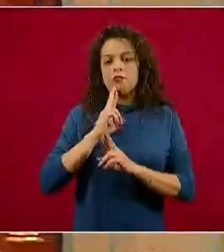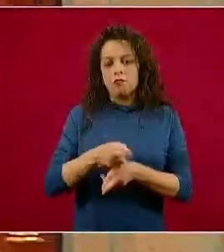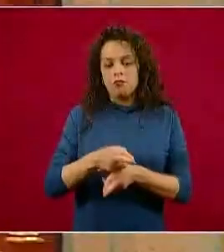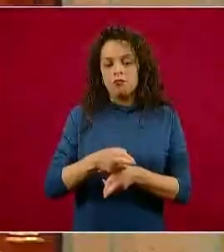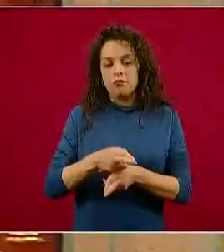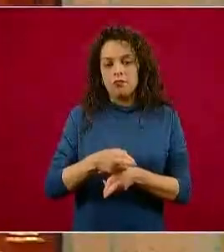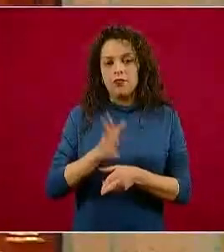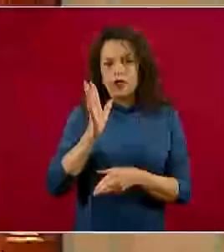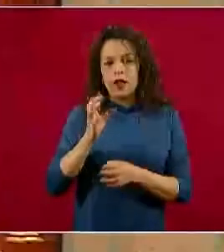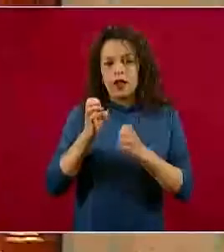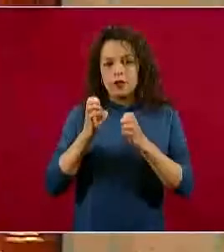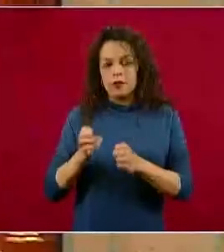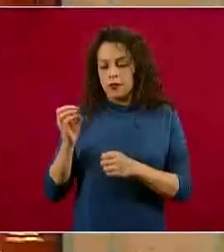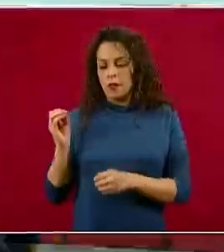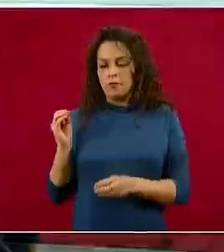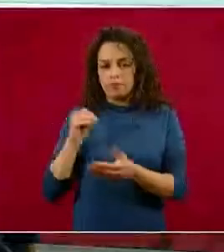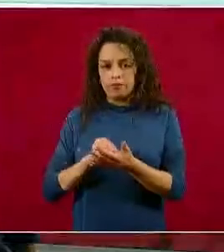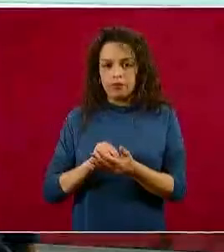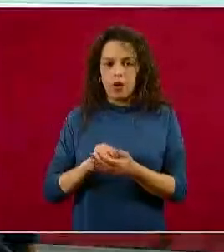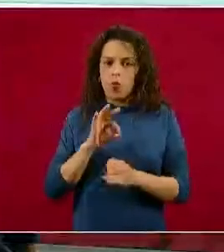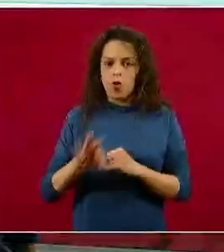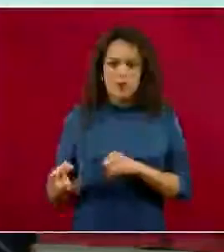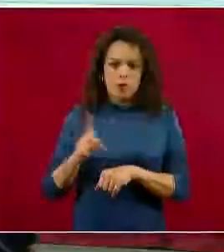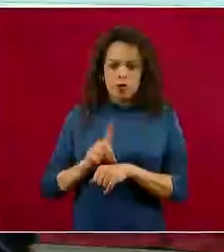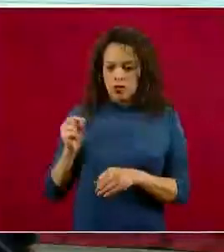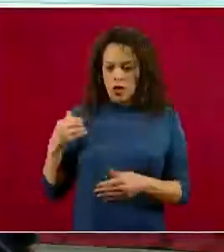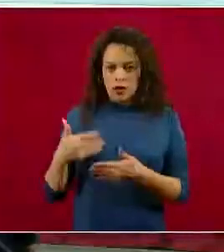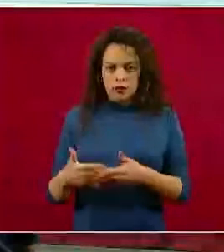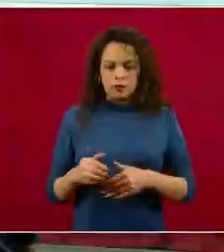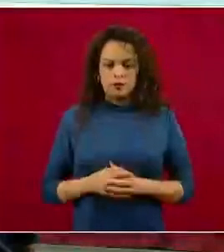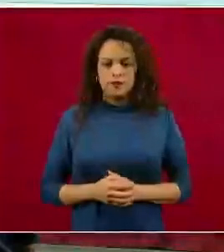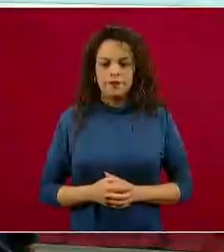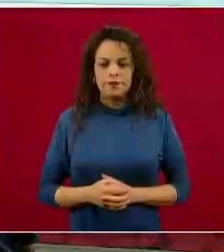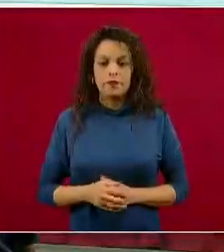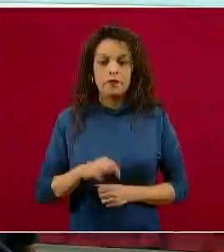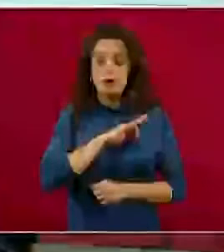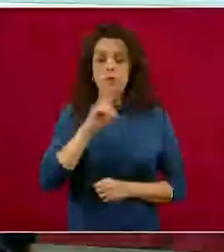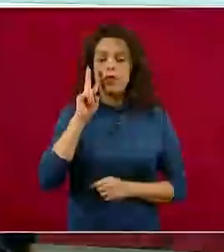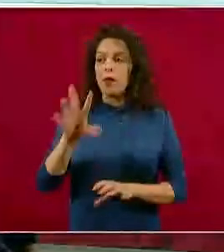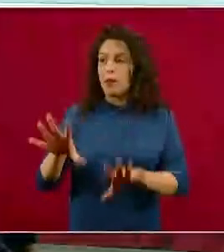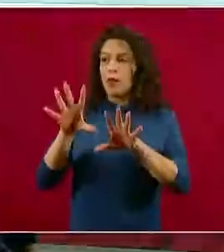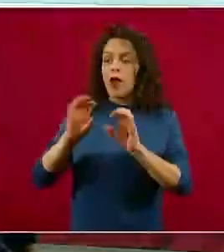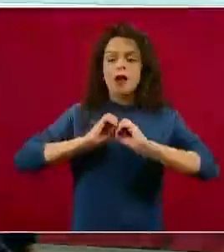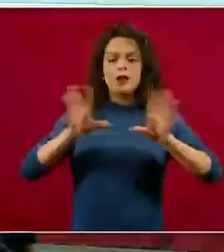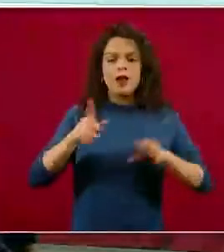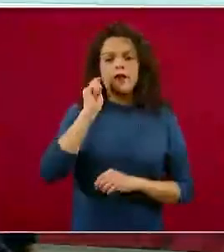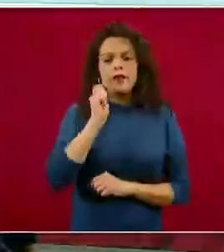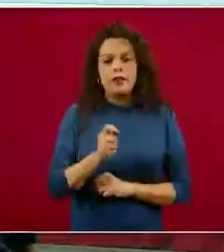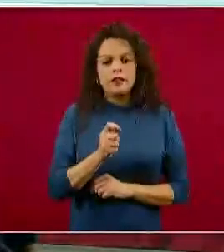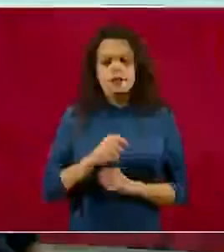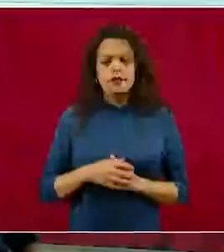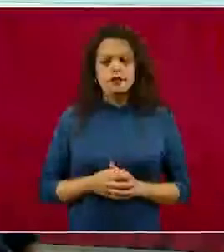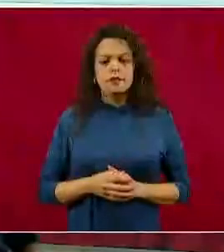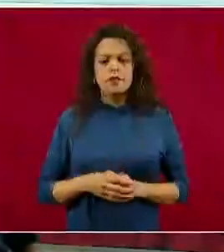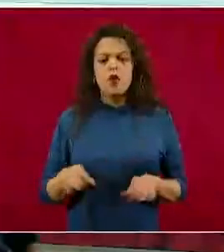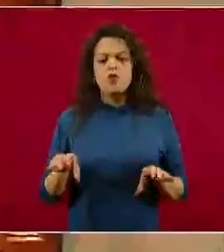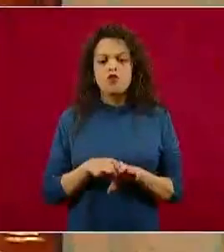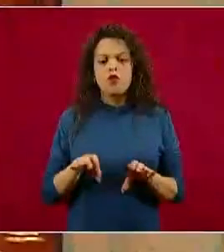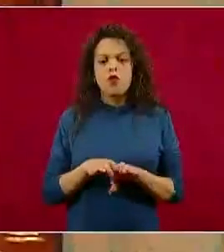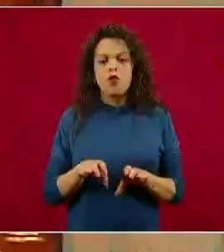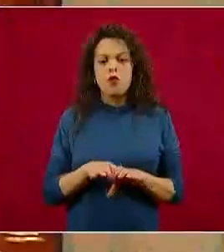están en los últimos días. Aquí lo que podemos destacar es que en materia del comportamiento, de cómo se están